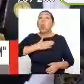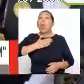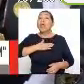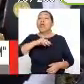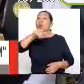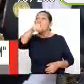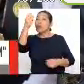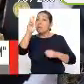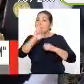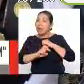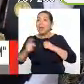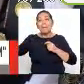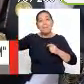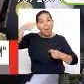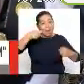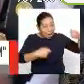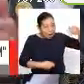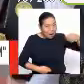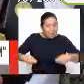más trabajo.